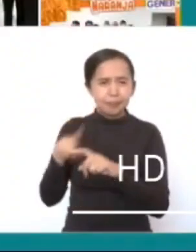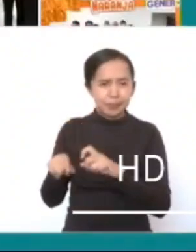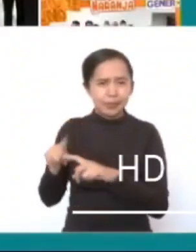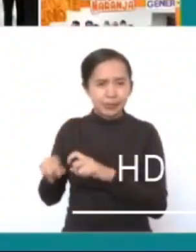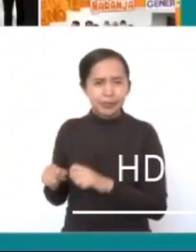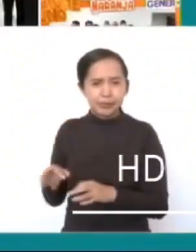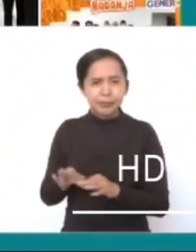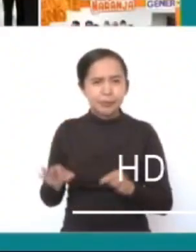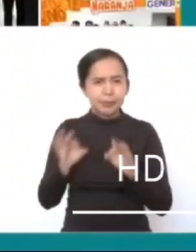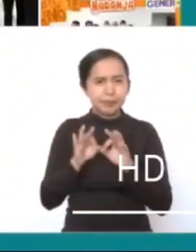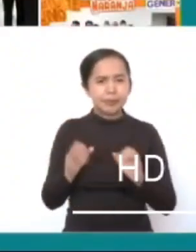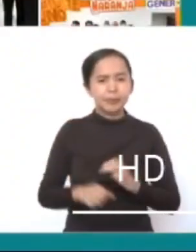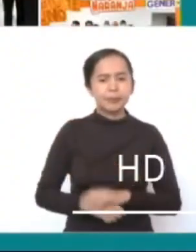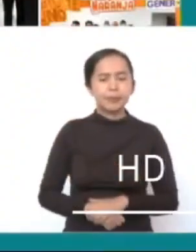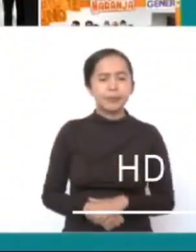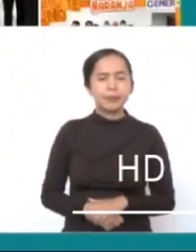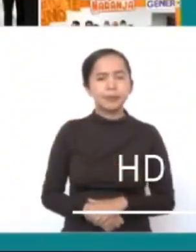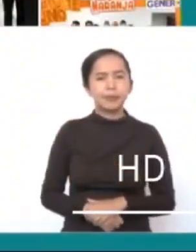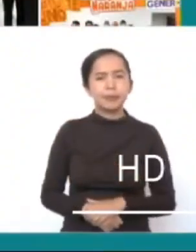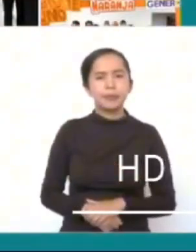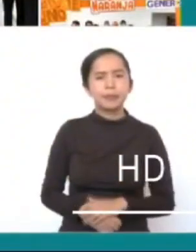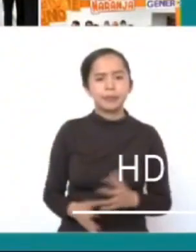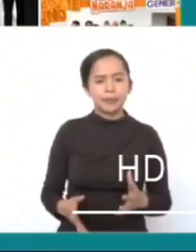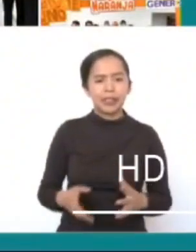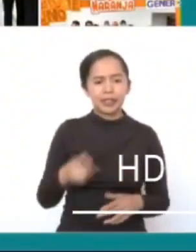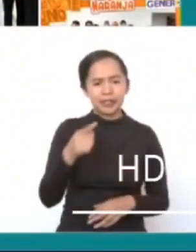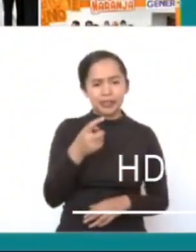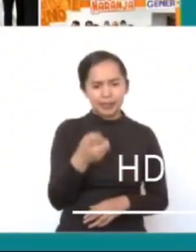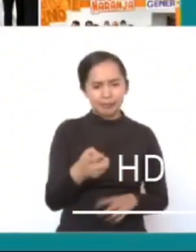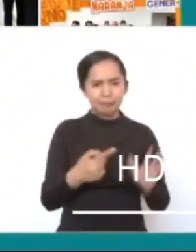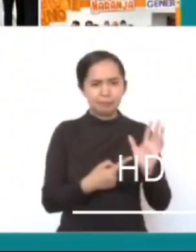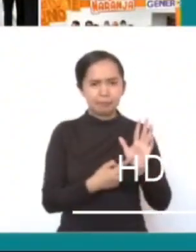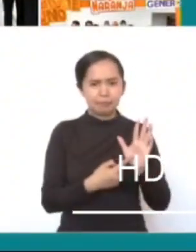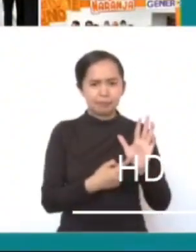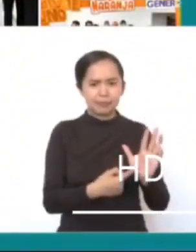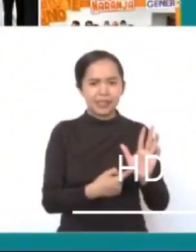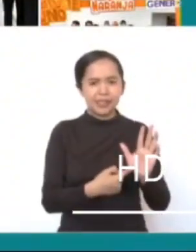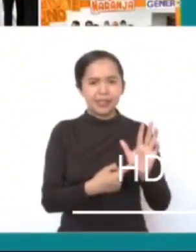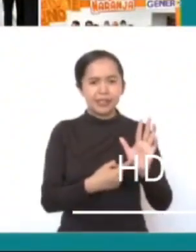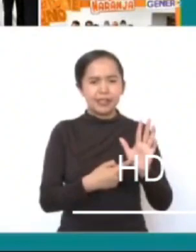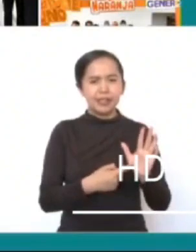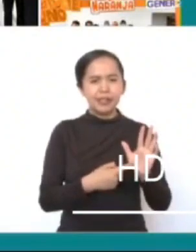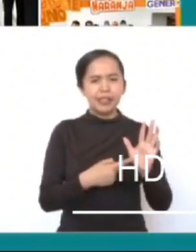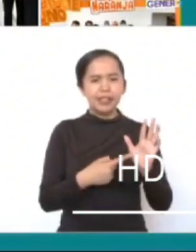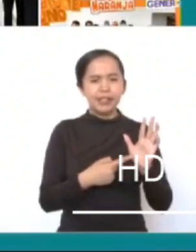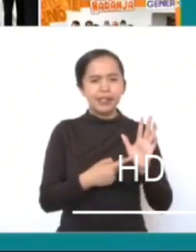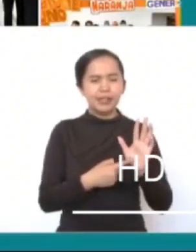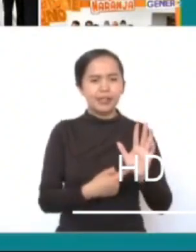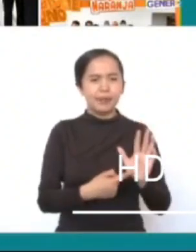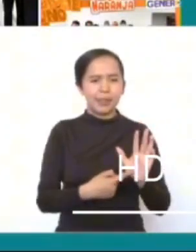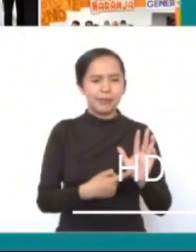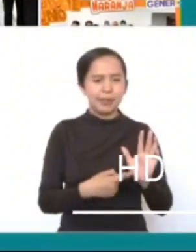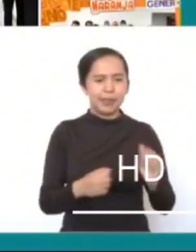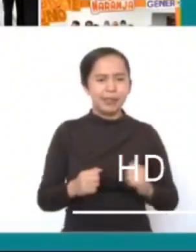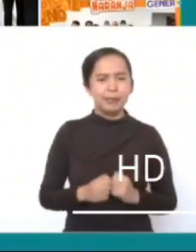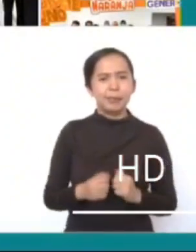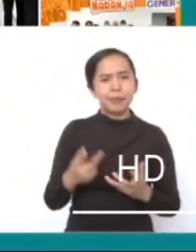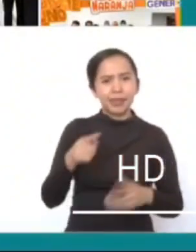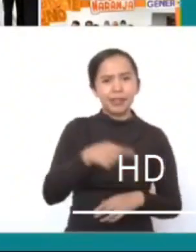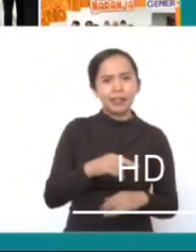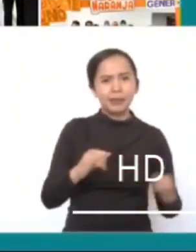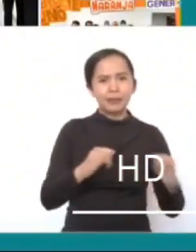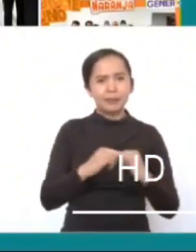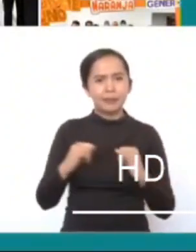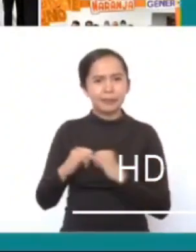mujeres. Como parte de esta campaña, se difundió a través de las redes sociales